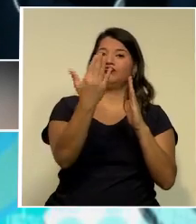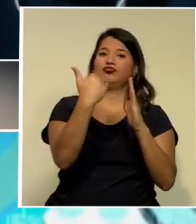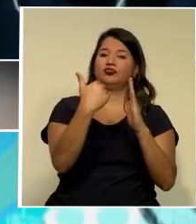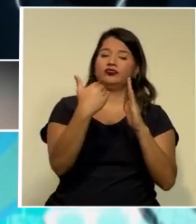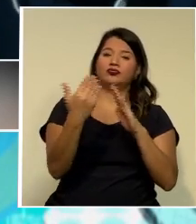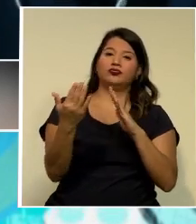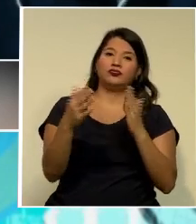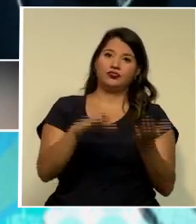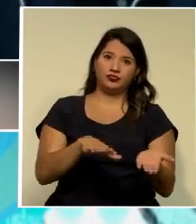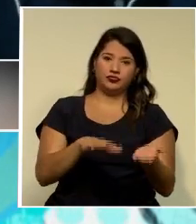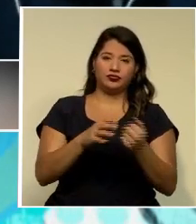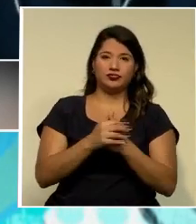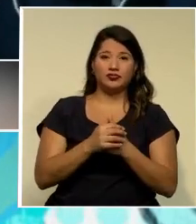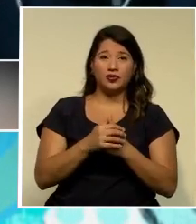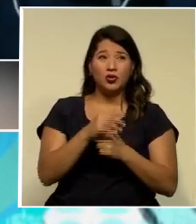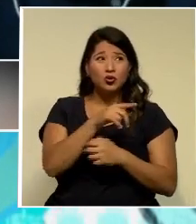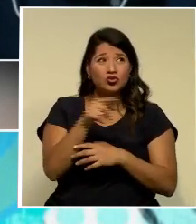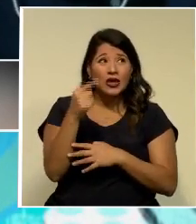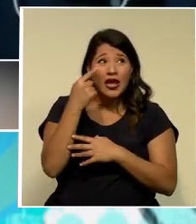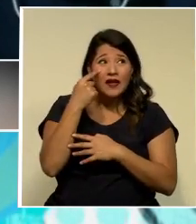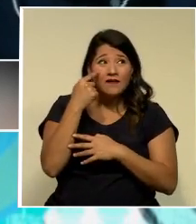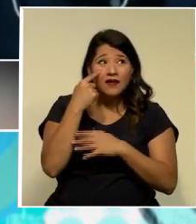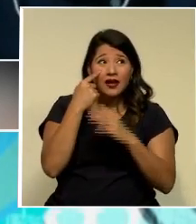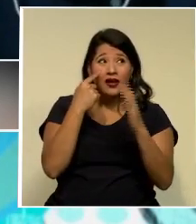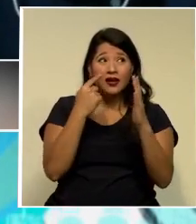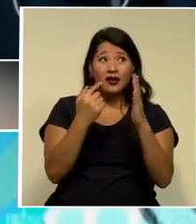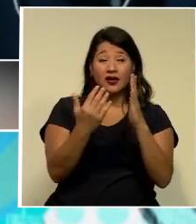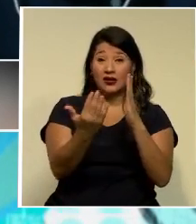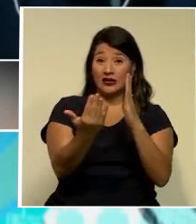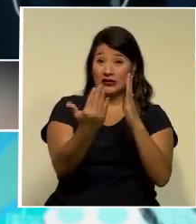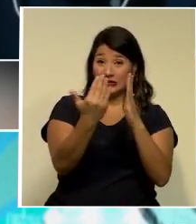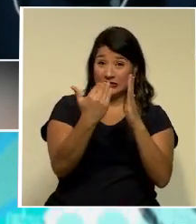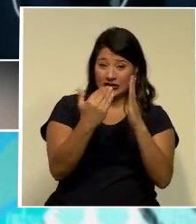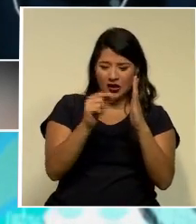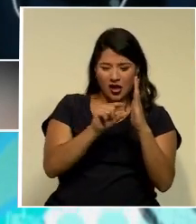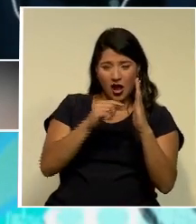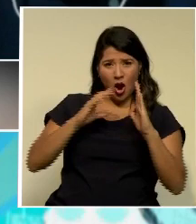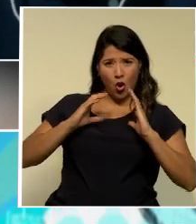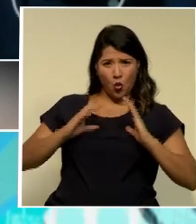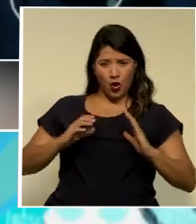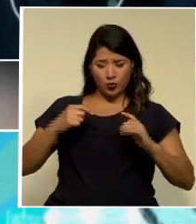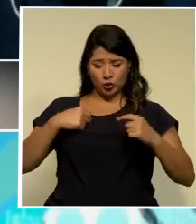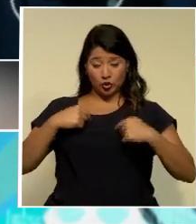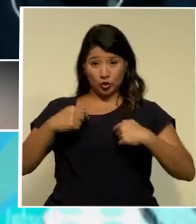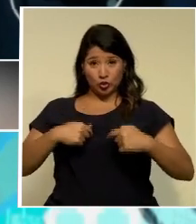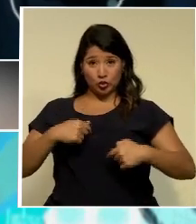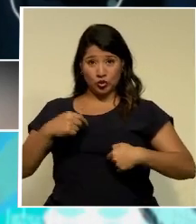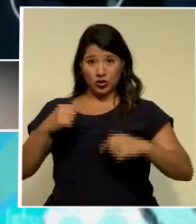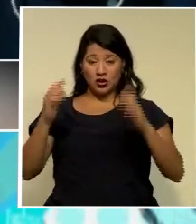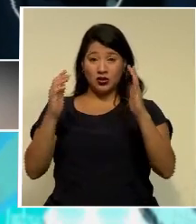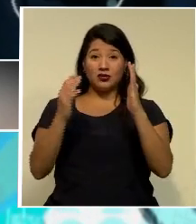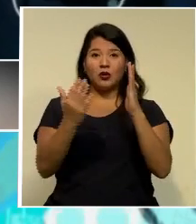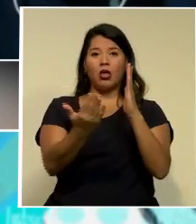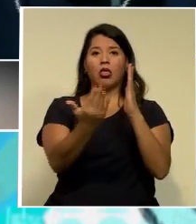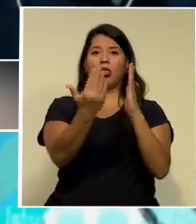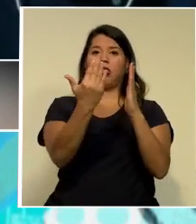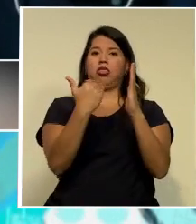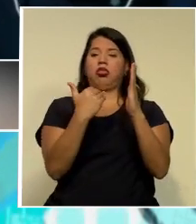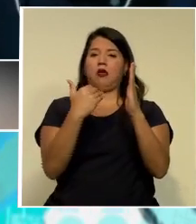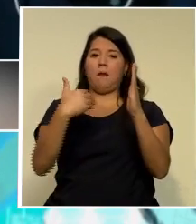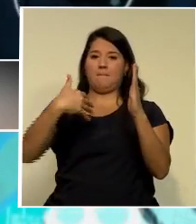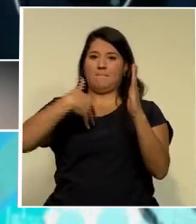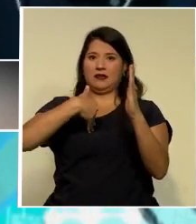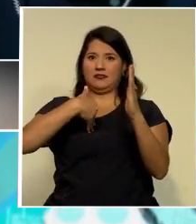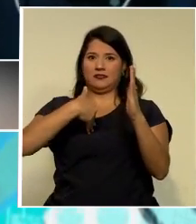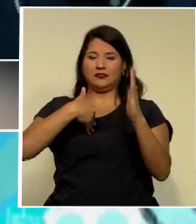ella. Si tú ves todos esos puntitos rojos que hay ahí en el cuerpo de ella son las esquilas donde ella murió y bueno, lo que